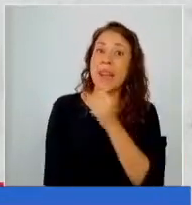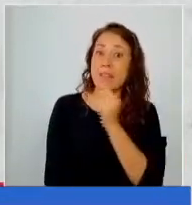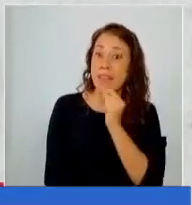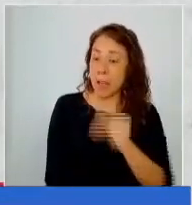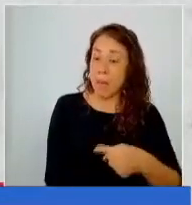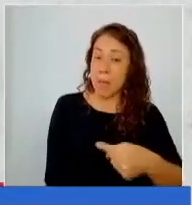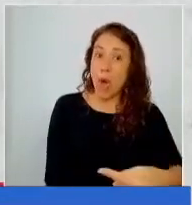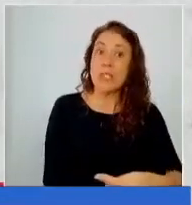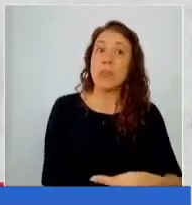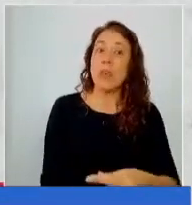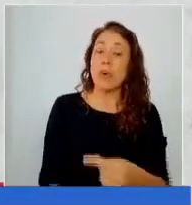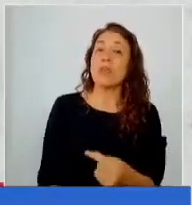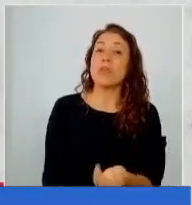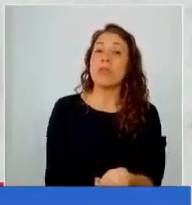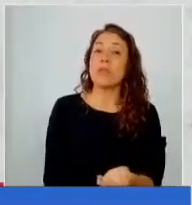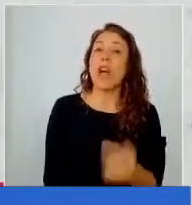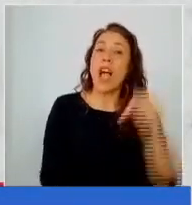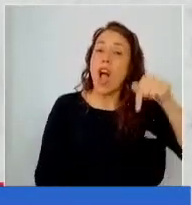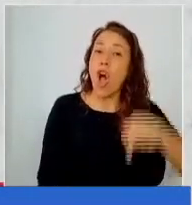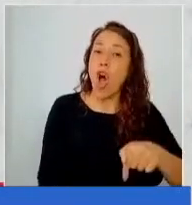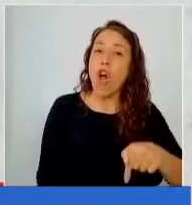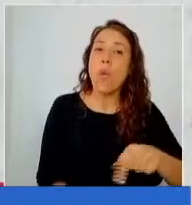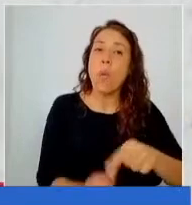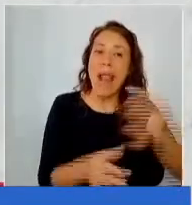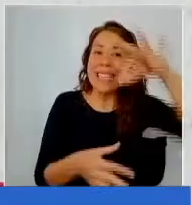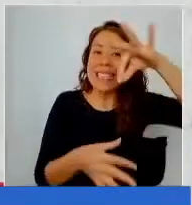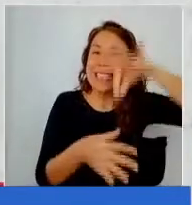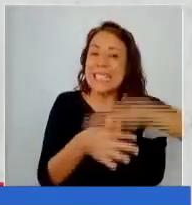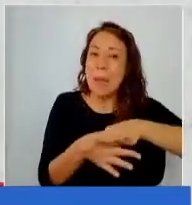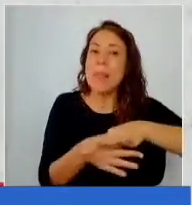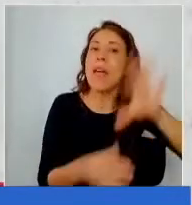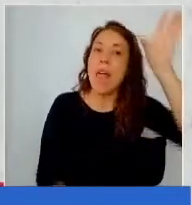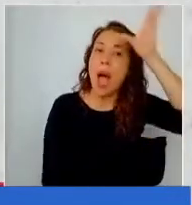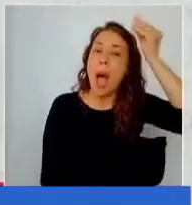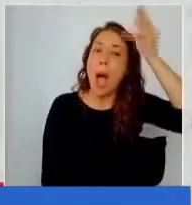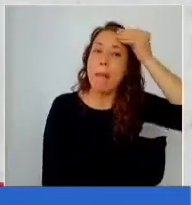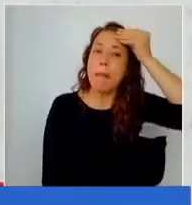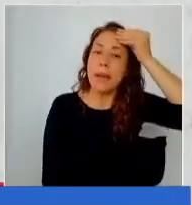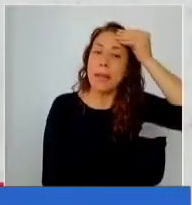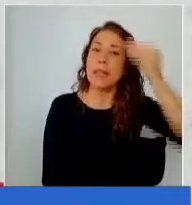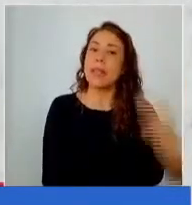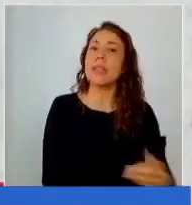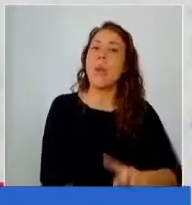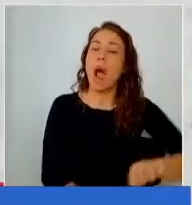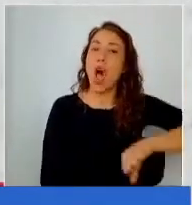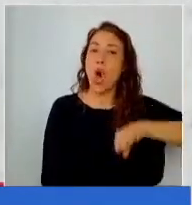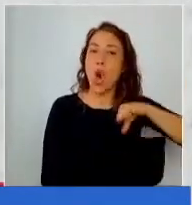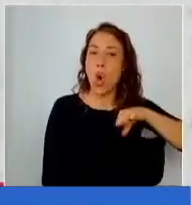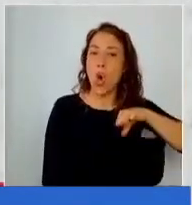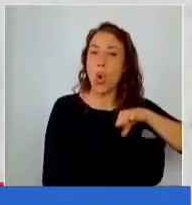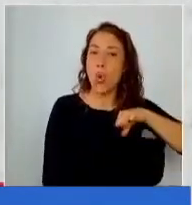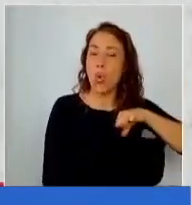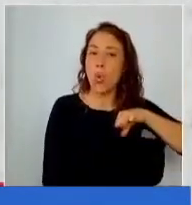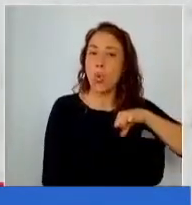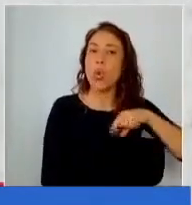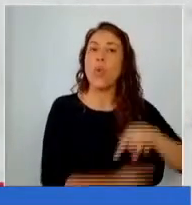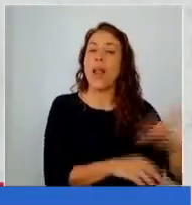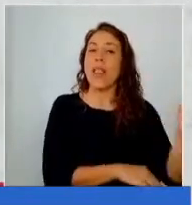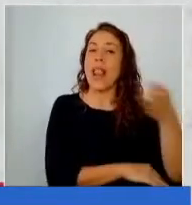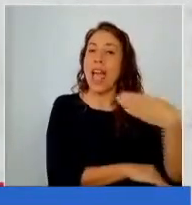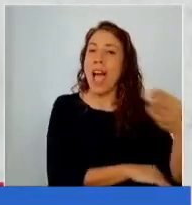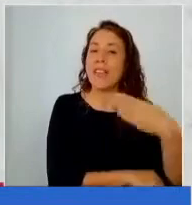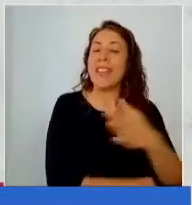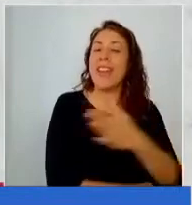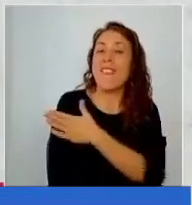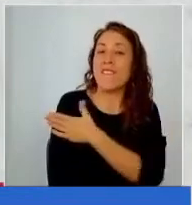sea hoy semilla de aprendizaje común que sea el orgullo de la bandera la fe en